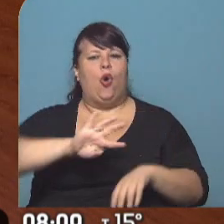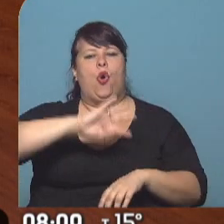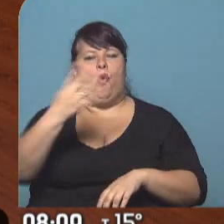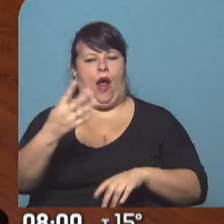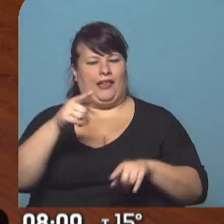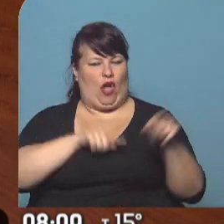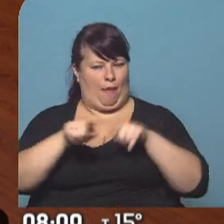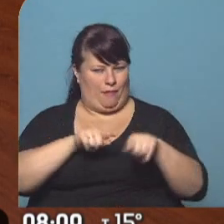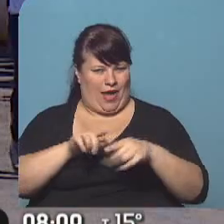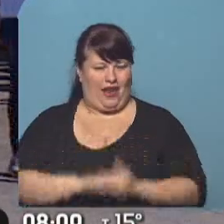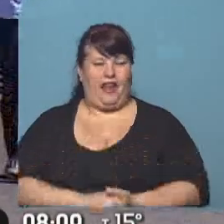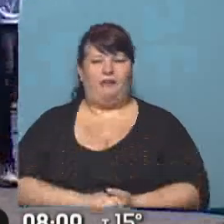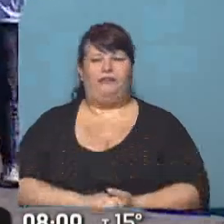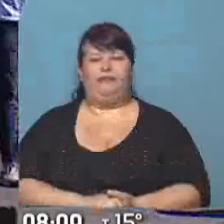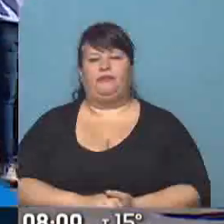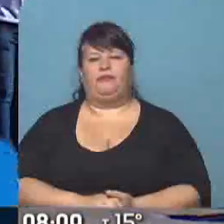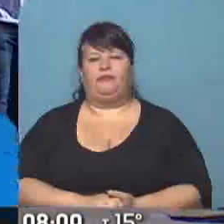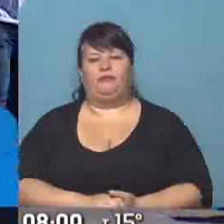edición.